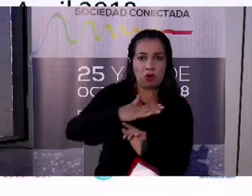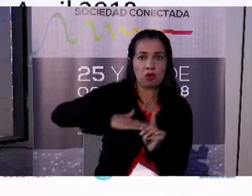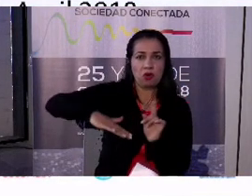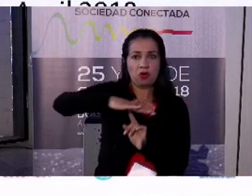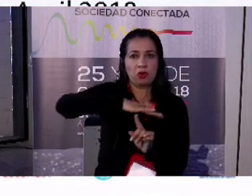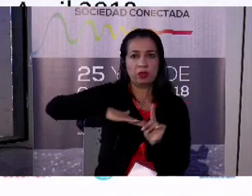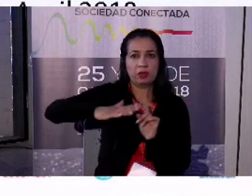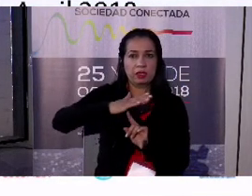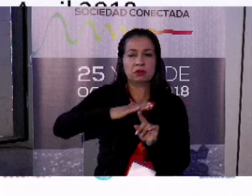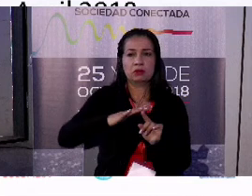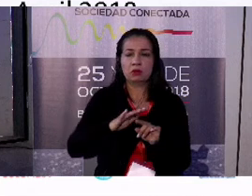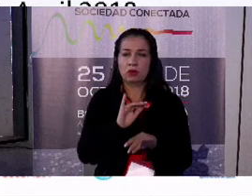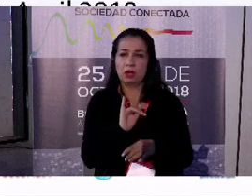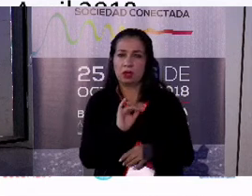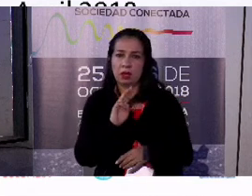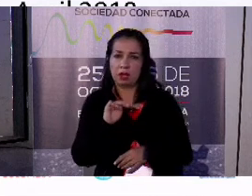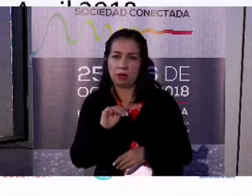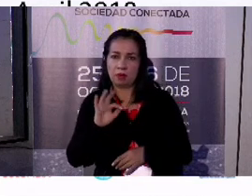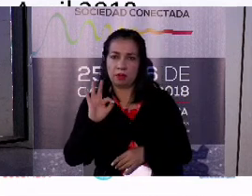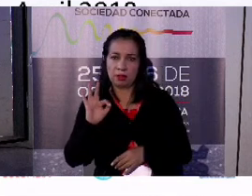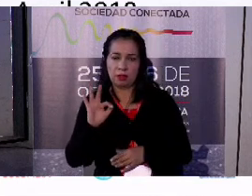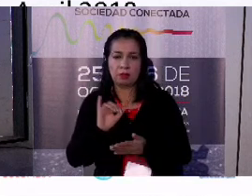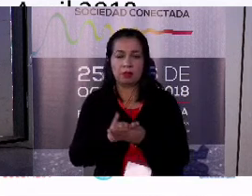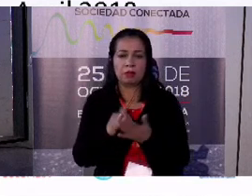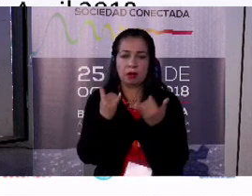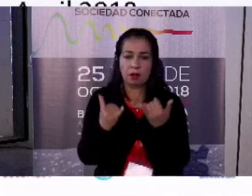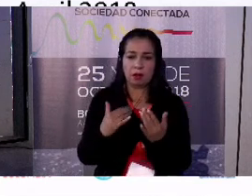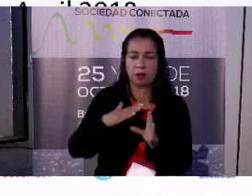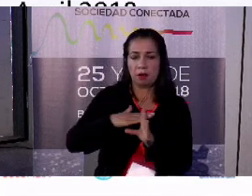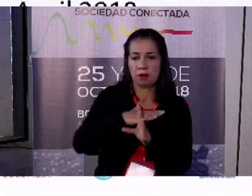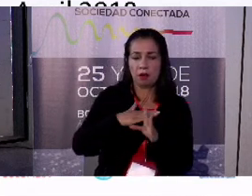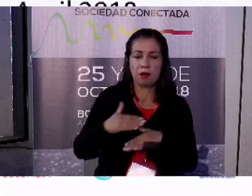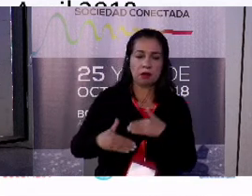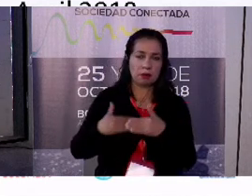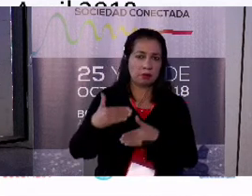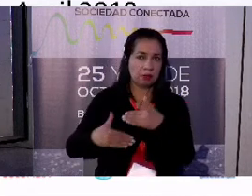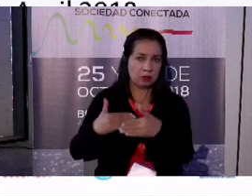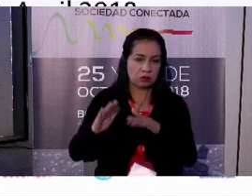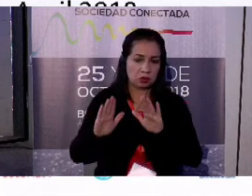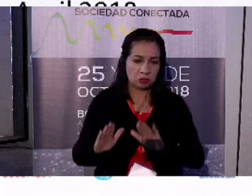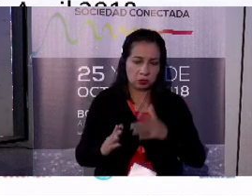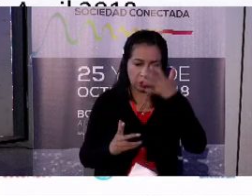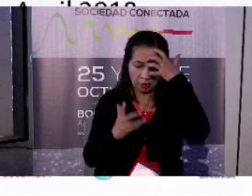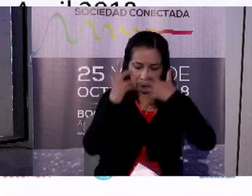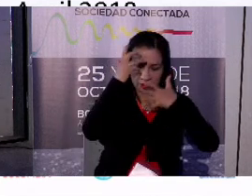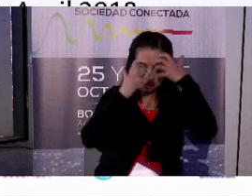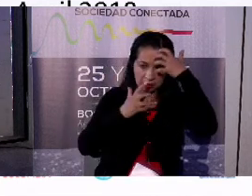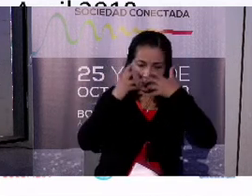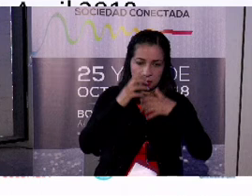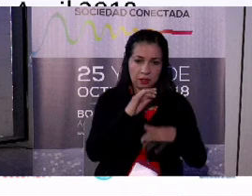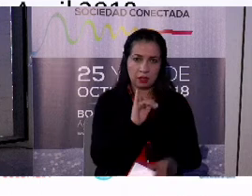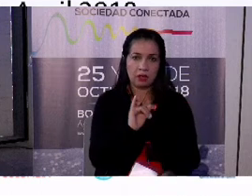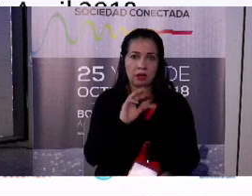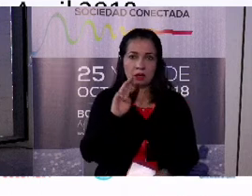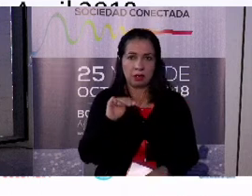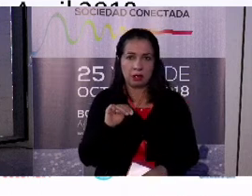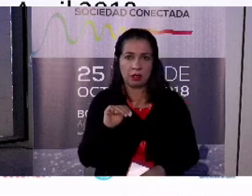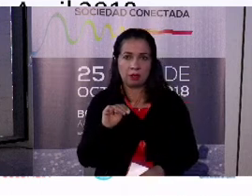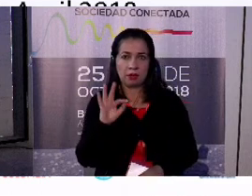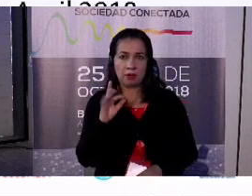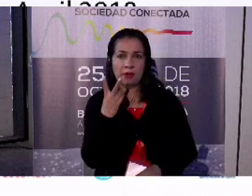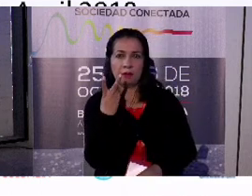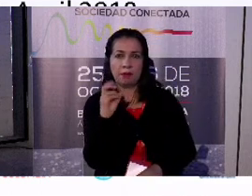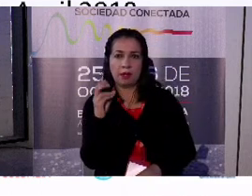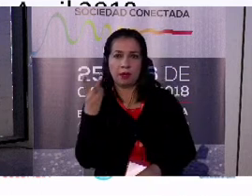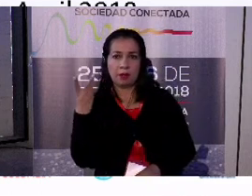imt estamos en este momento en la mitad de un proceso de evaluación del imt 2020